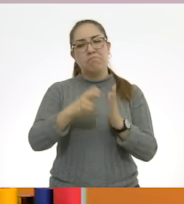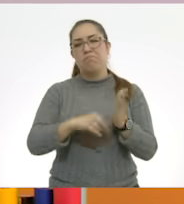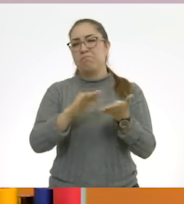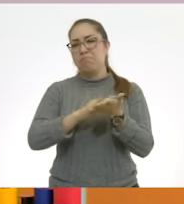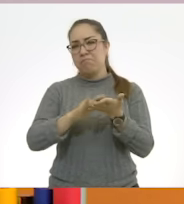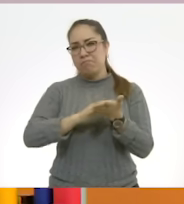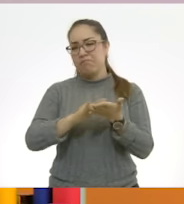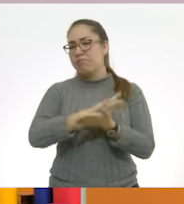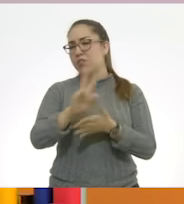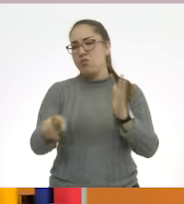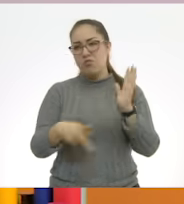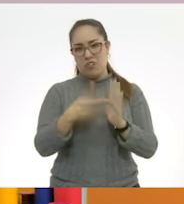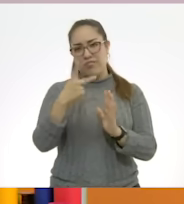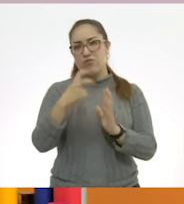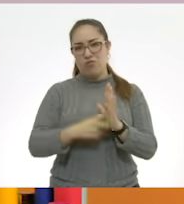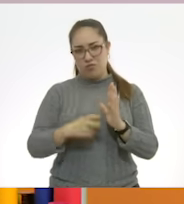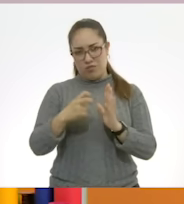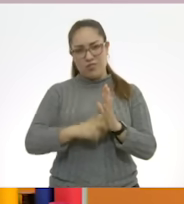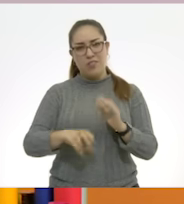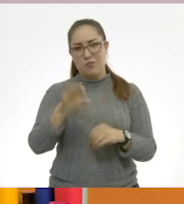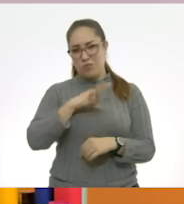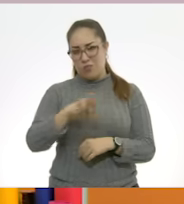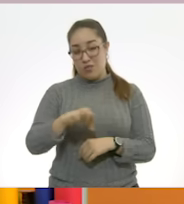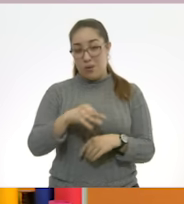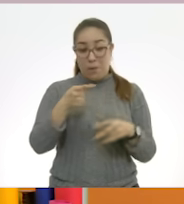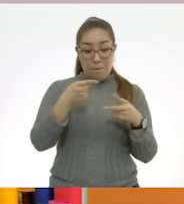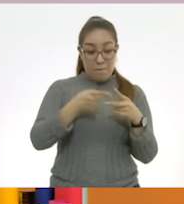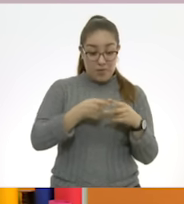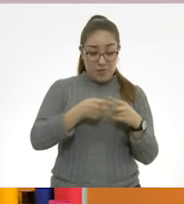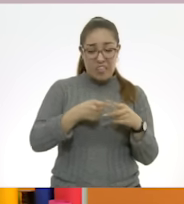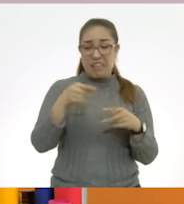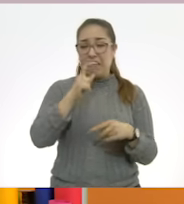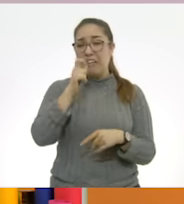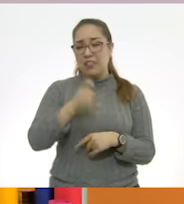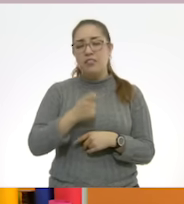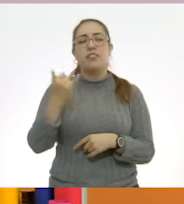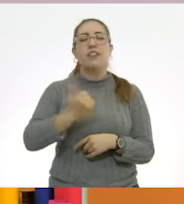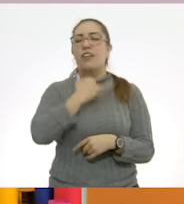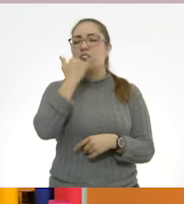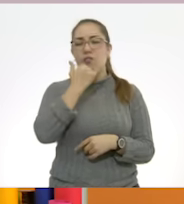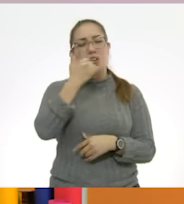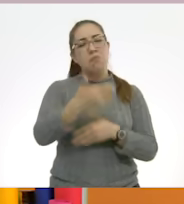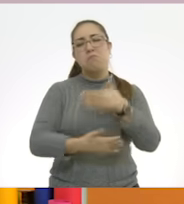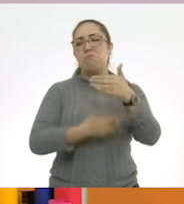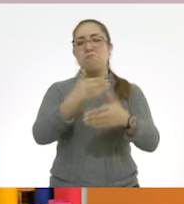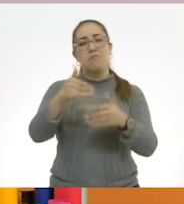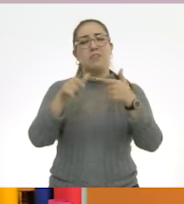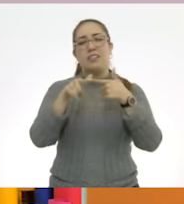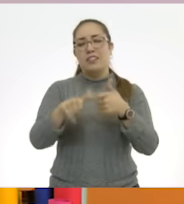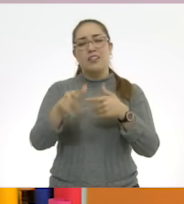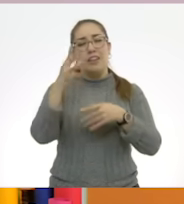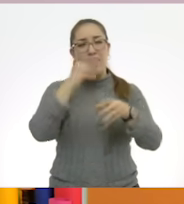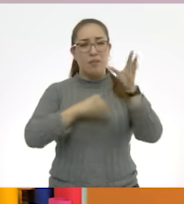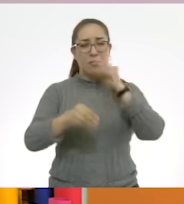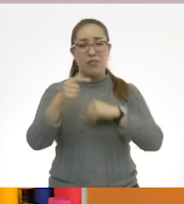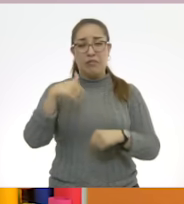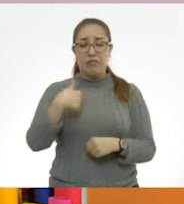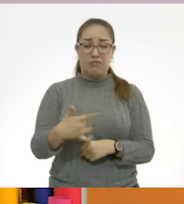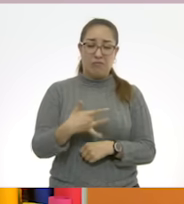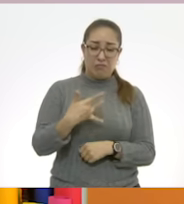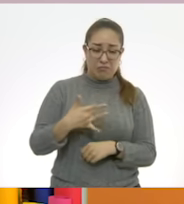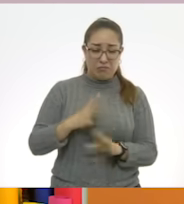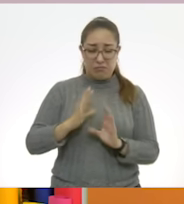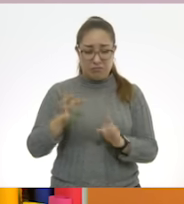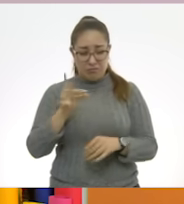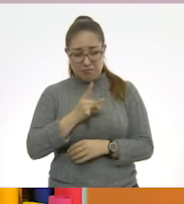a corregirlo. Eso es lo bueno de aprender matemáticas. Hay que equivocarnos y seguir aprendiendo. No dejar que eso nos frustre o le hagamos odio a